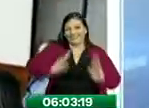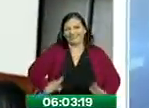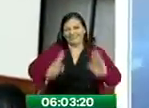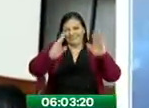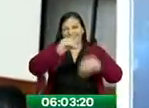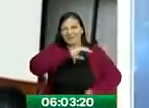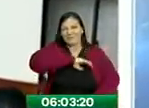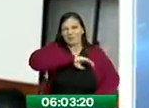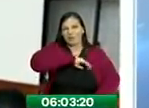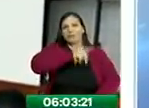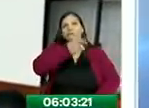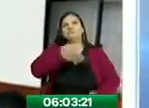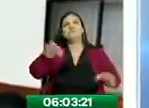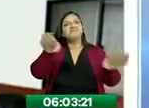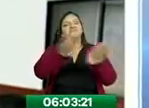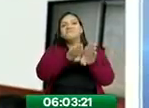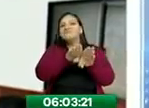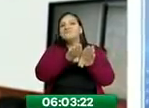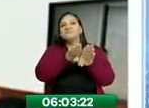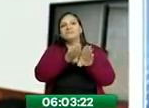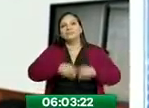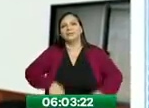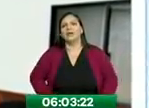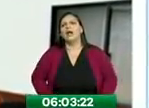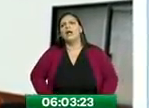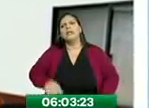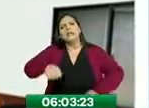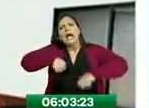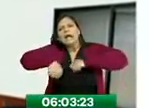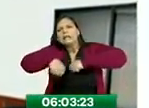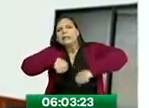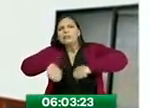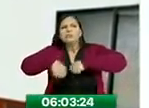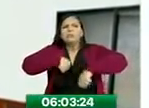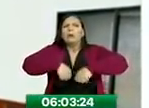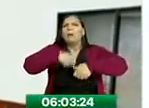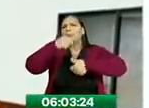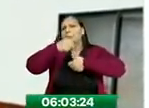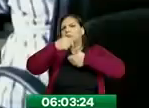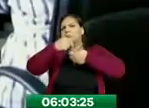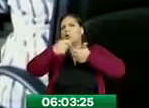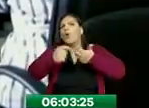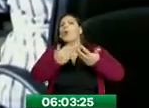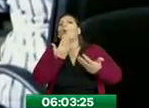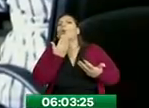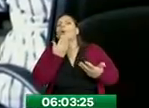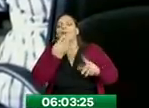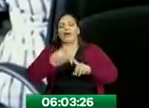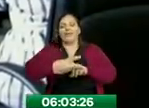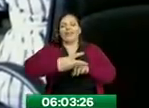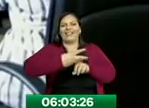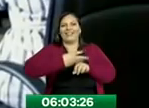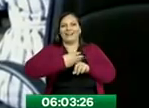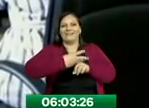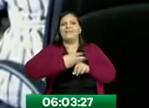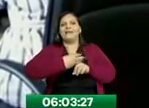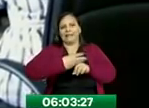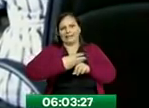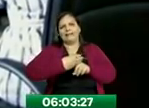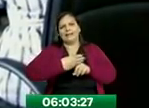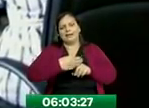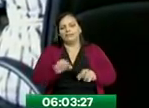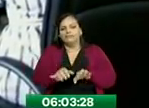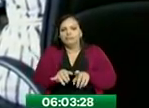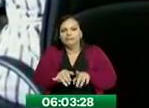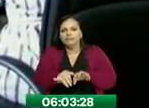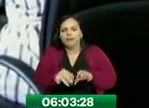mismo. Sin embargo, algunas diligencias sí se pudieron concretar por medio de internet y transmisiones desde otros lugares.